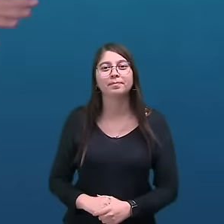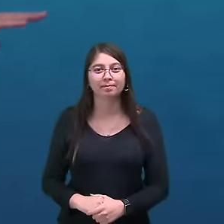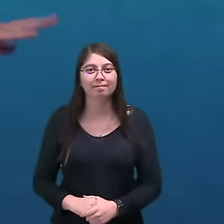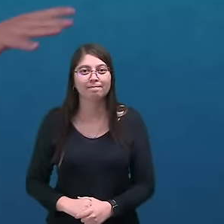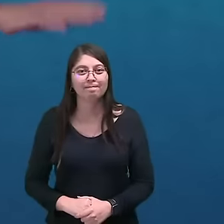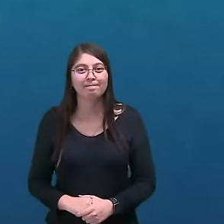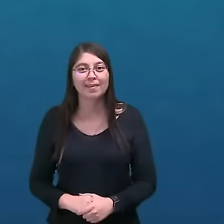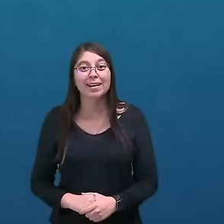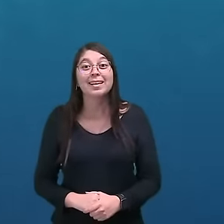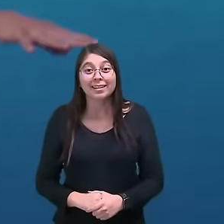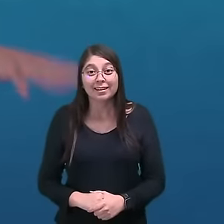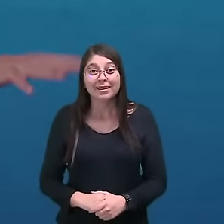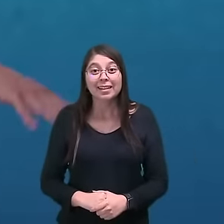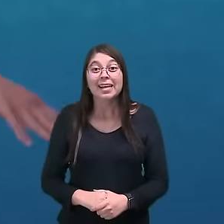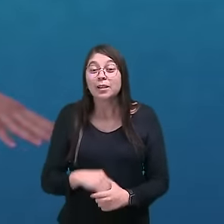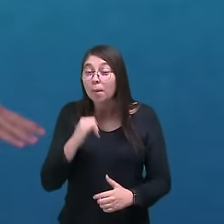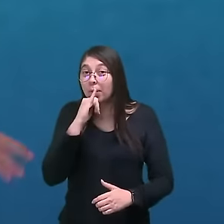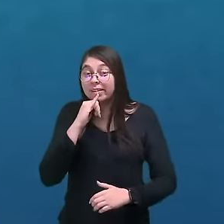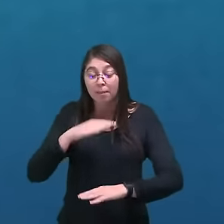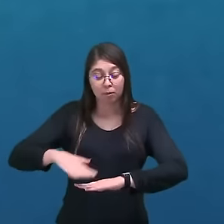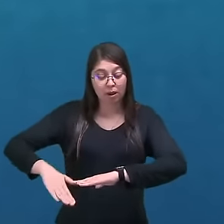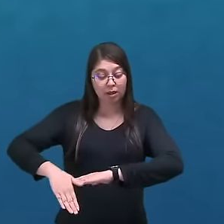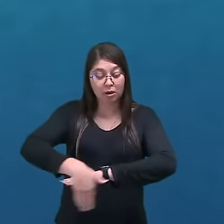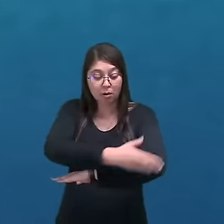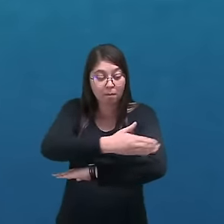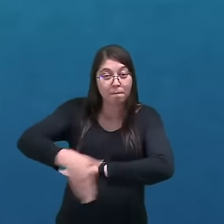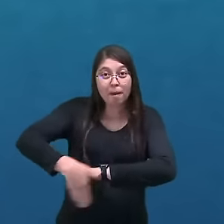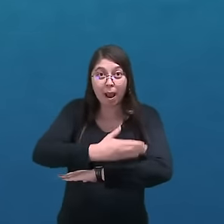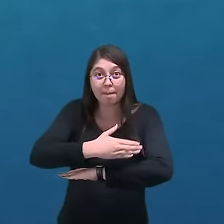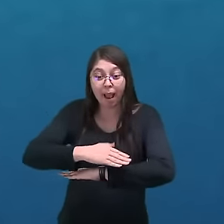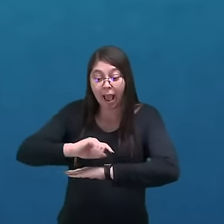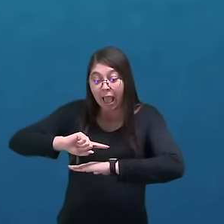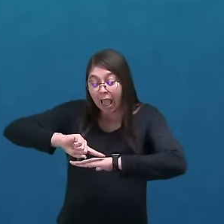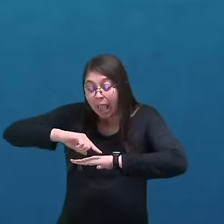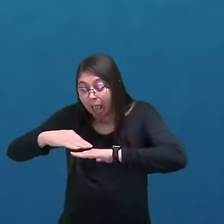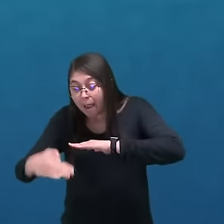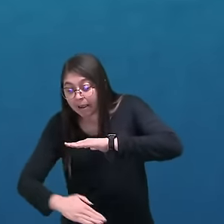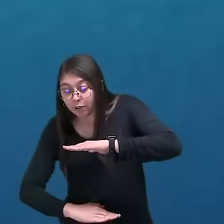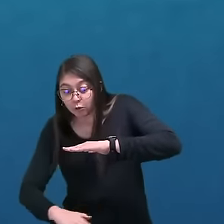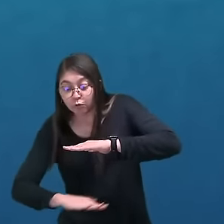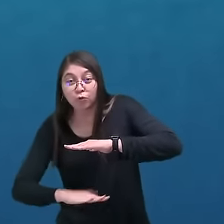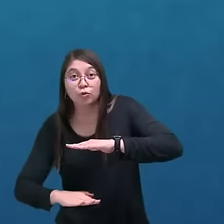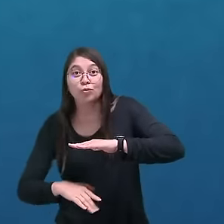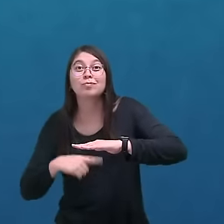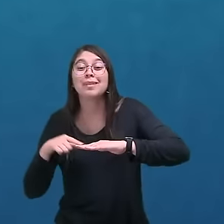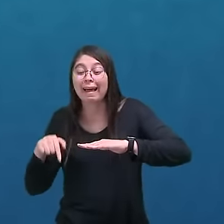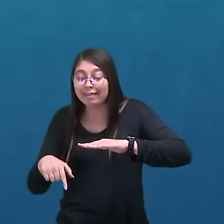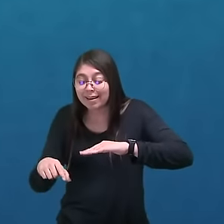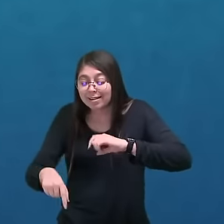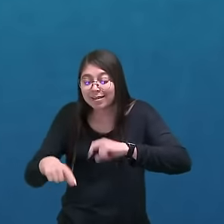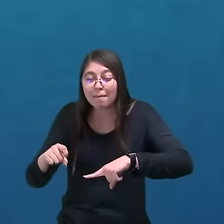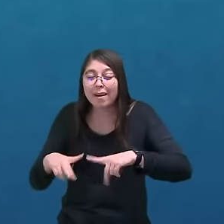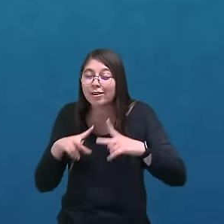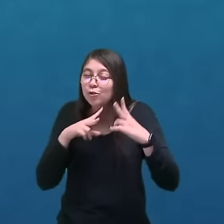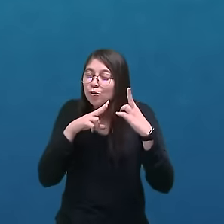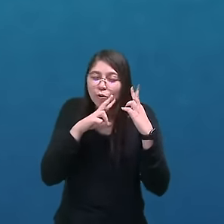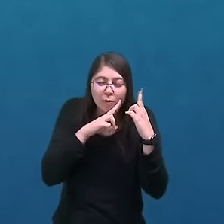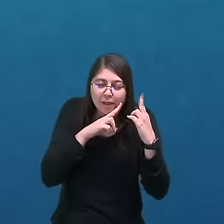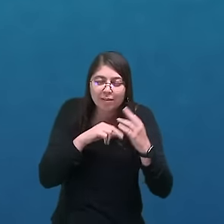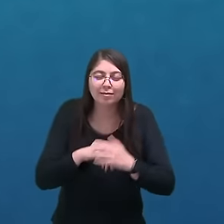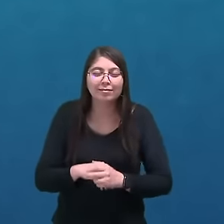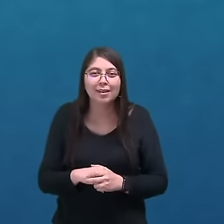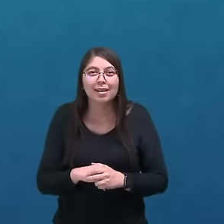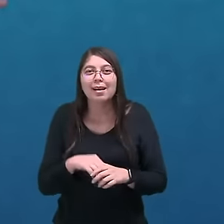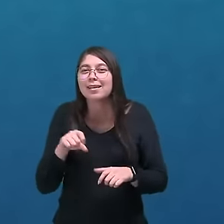Debajo del asfalto, debajo de la cerámica, hay simientes que están adormecidas. Por eso es importante unción